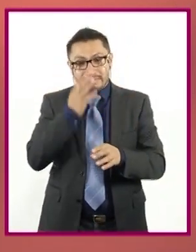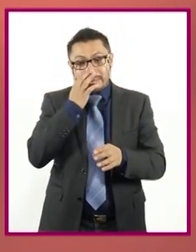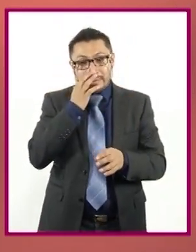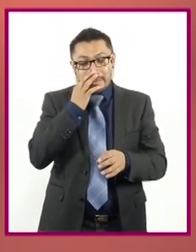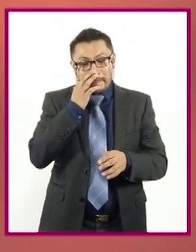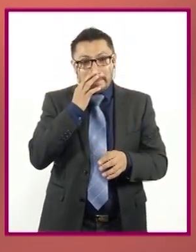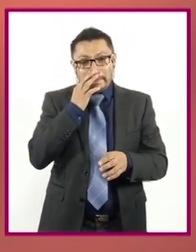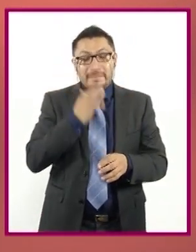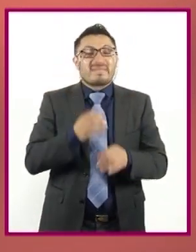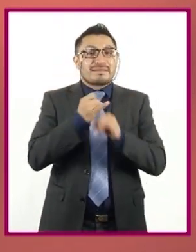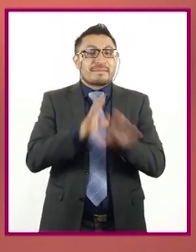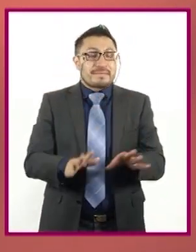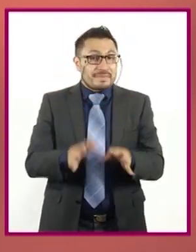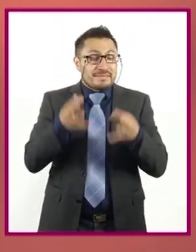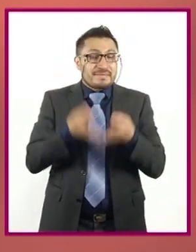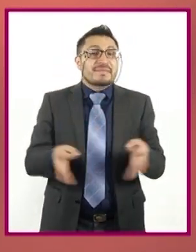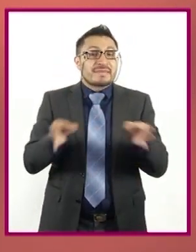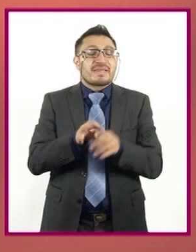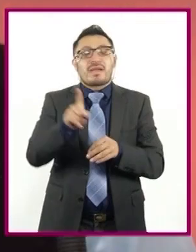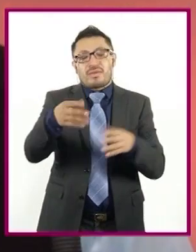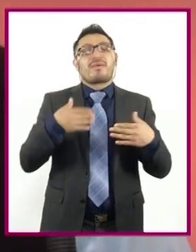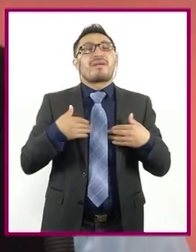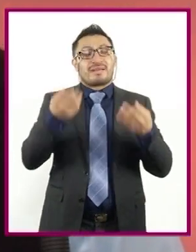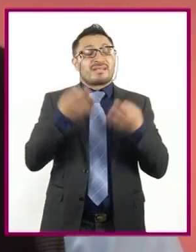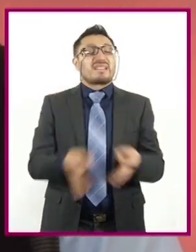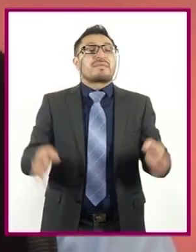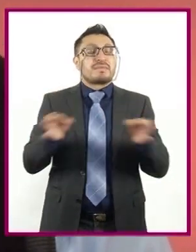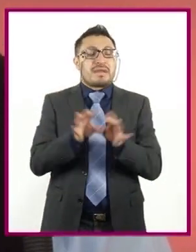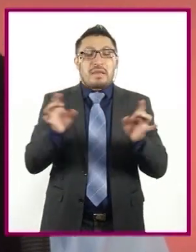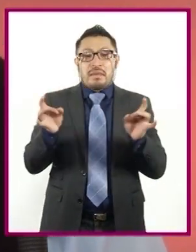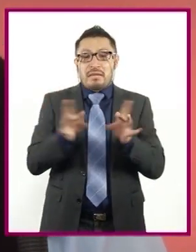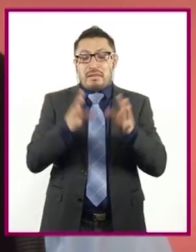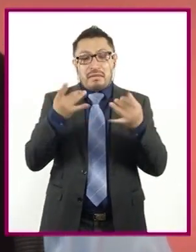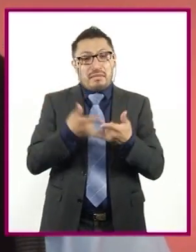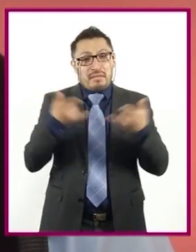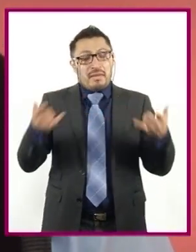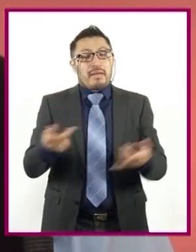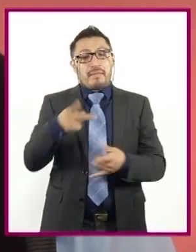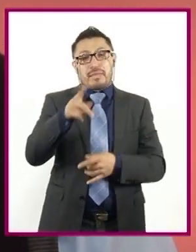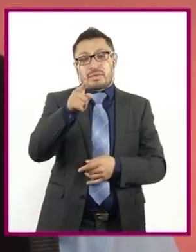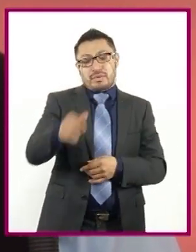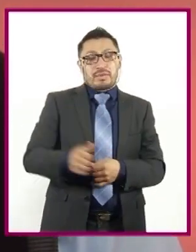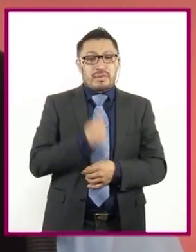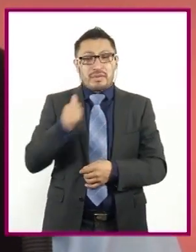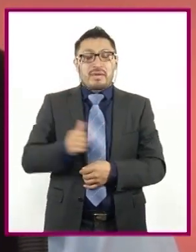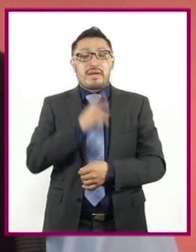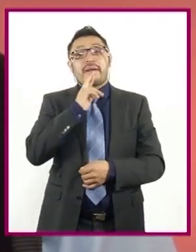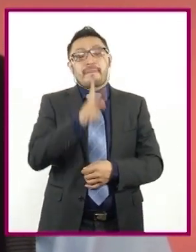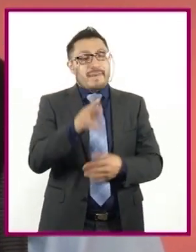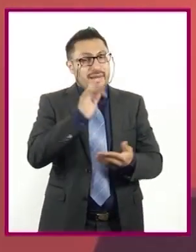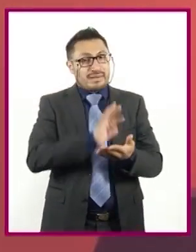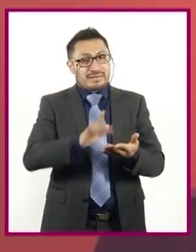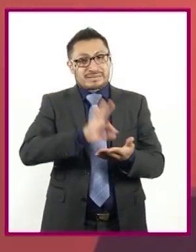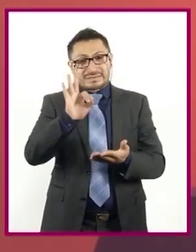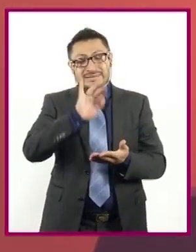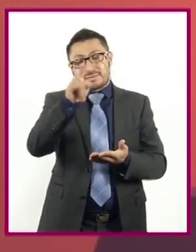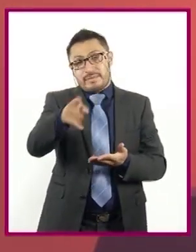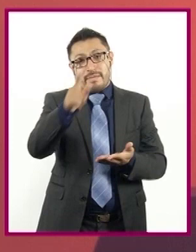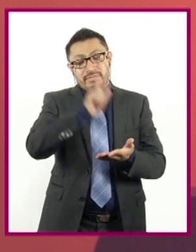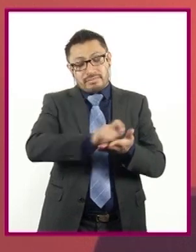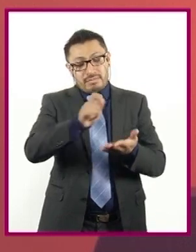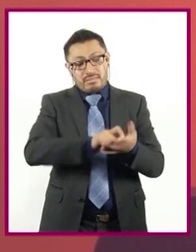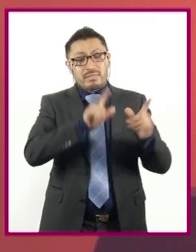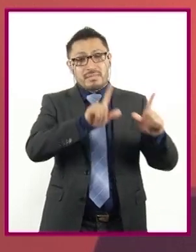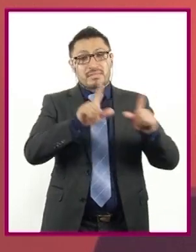la relevancia de este suceso histórico. Pero hubieras aprovechado mucho mejor la lectura si hubieras elaborado